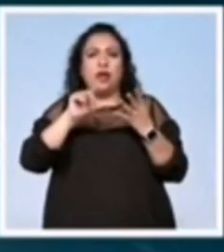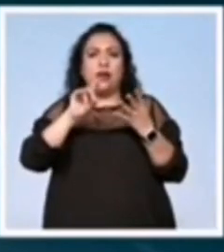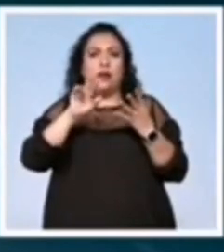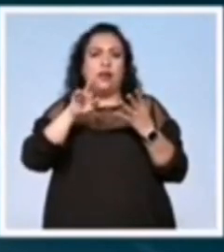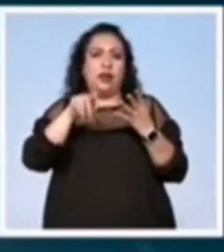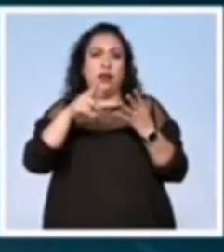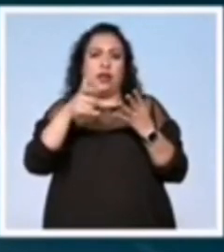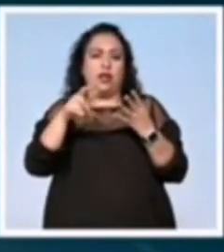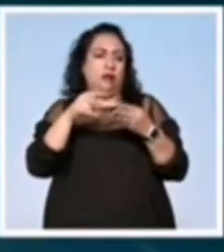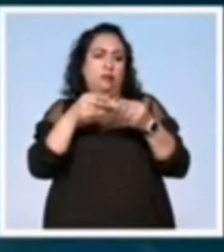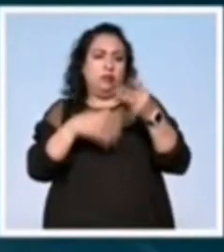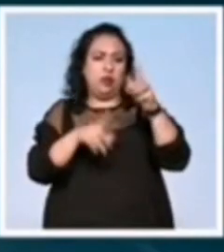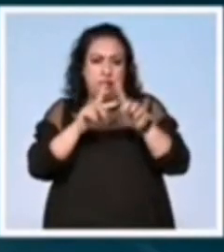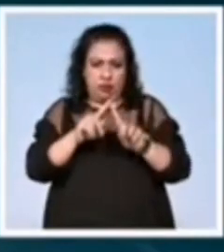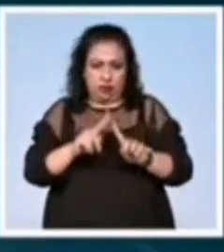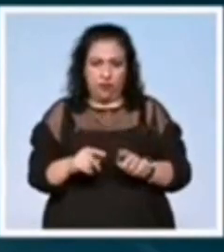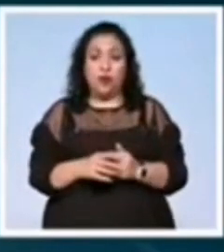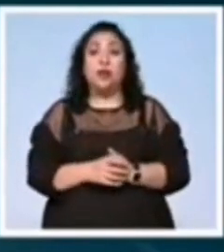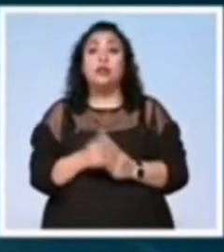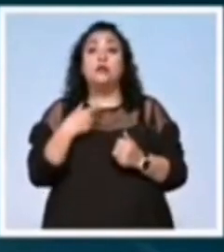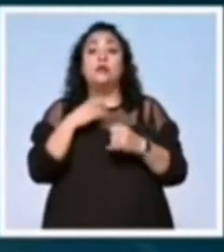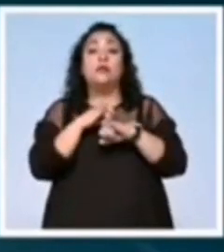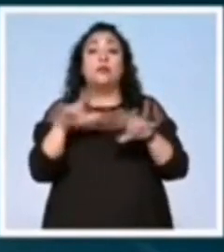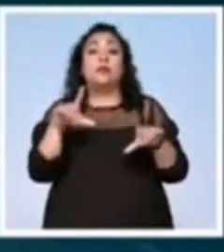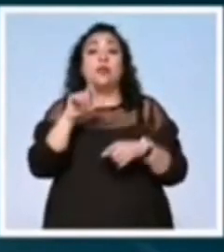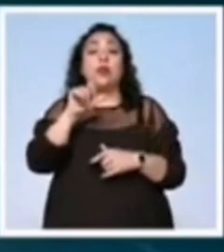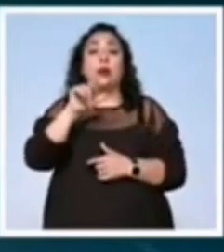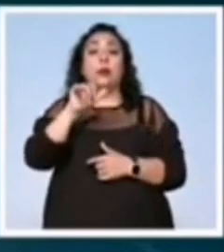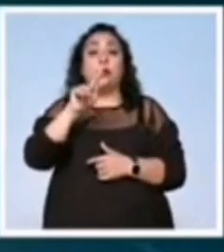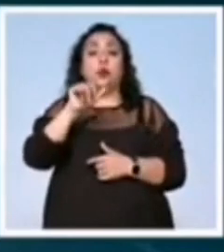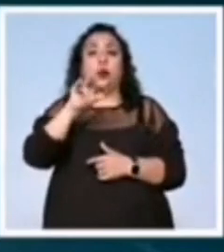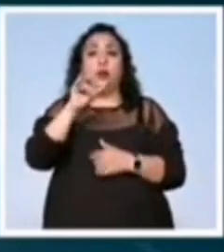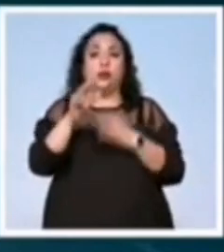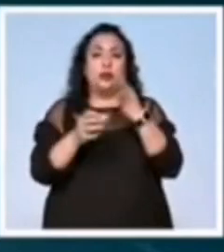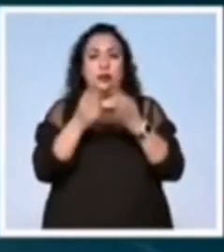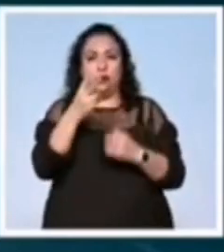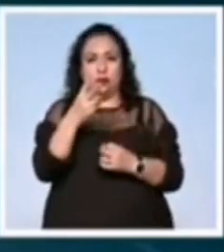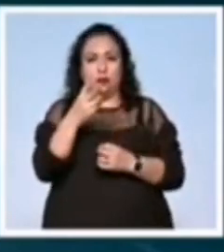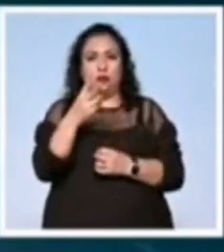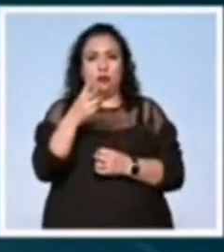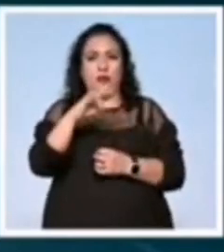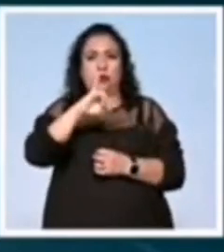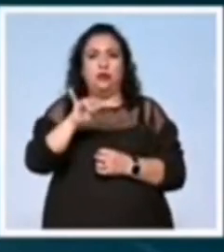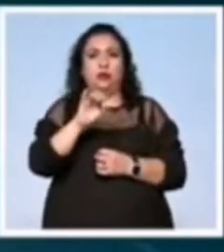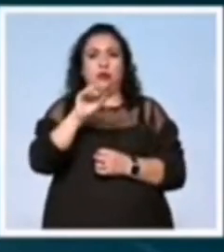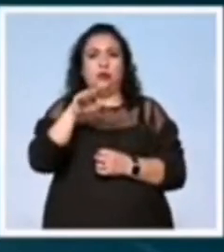Gil, entre otros. Con información de Alberto Aranda para Noticias 22,